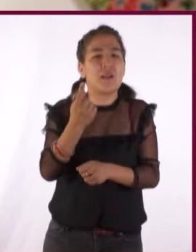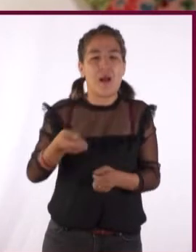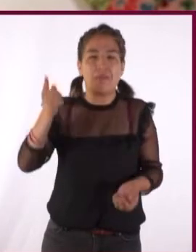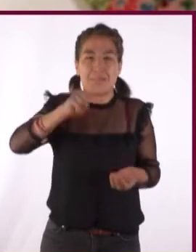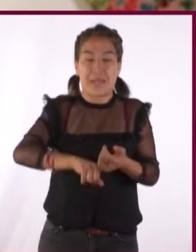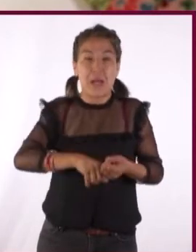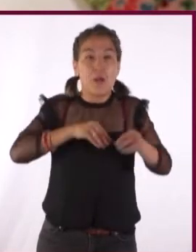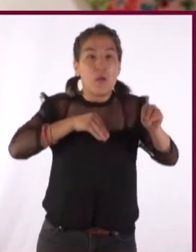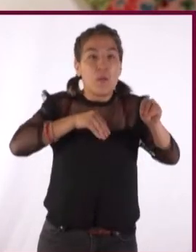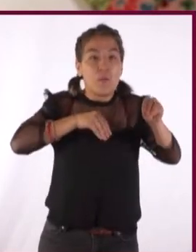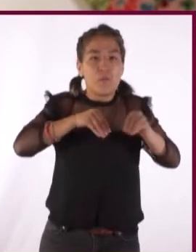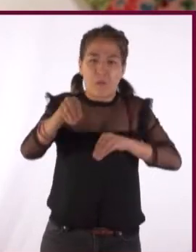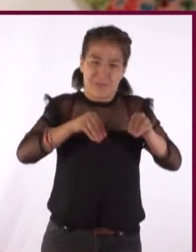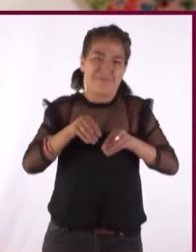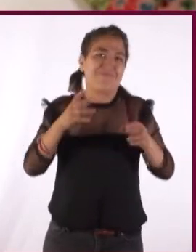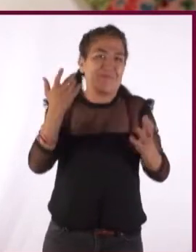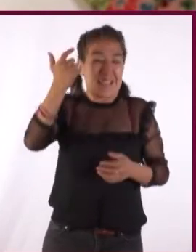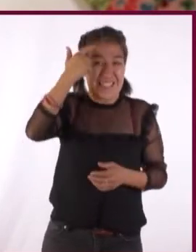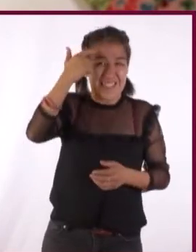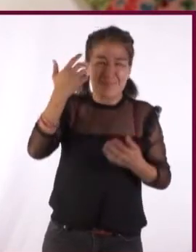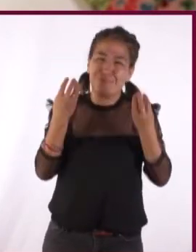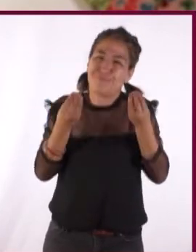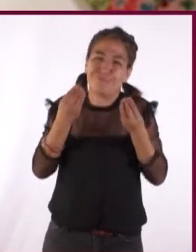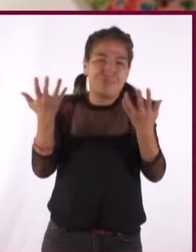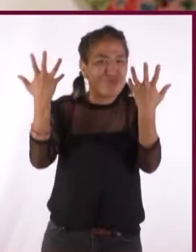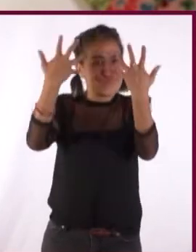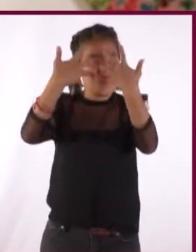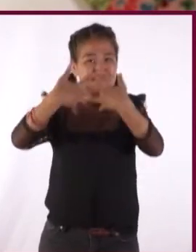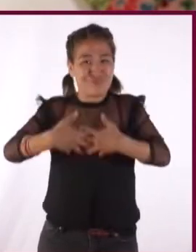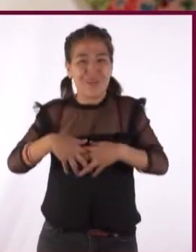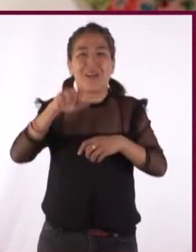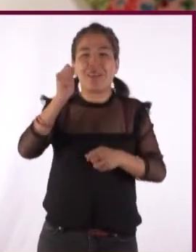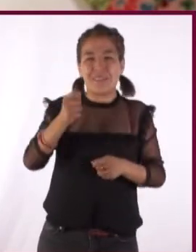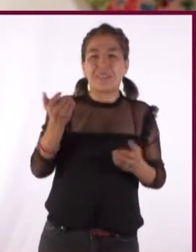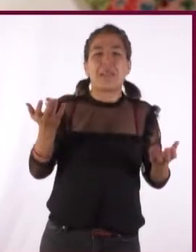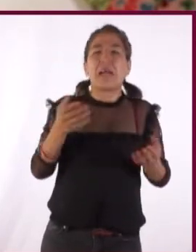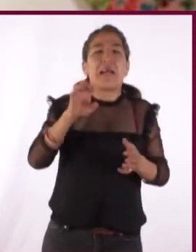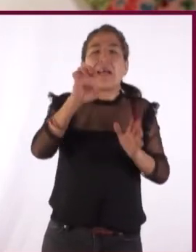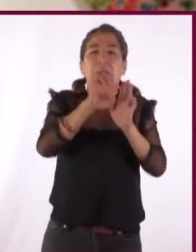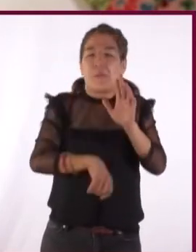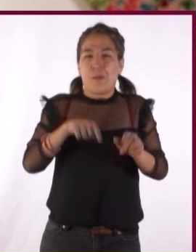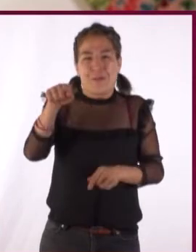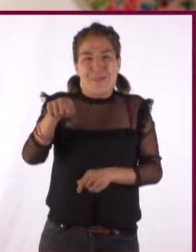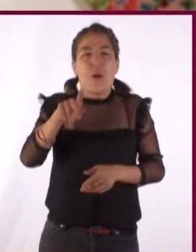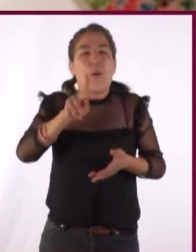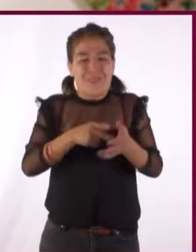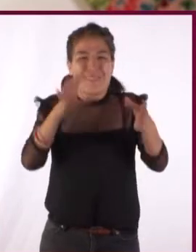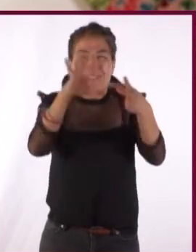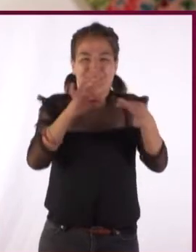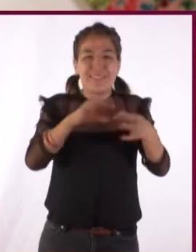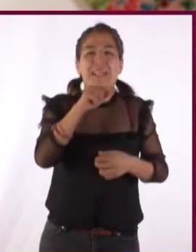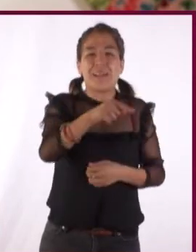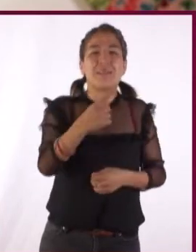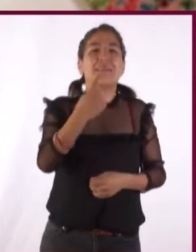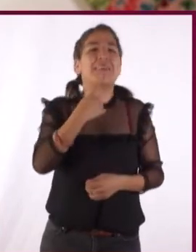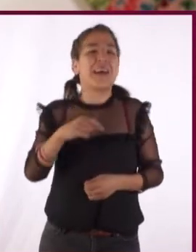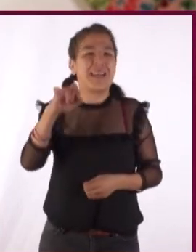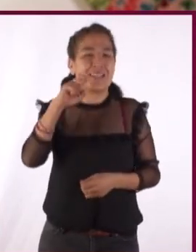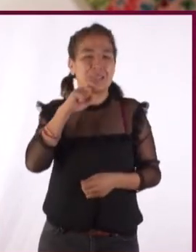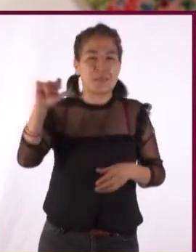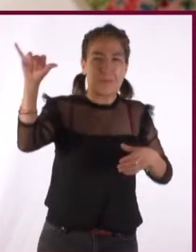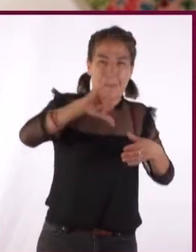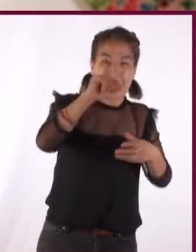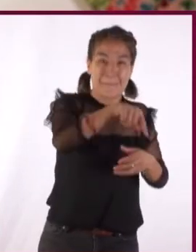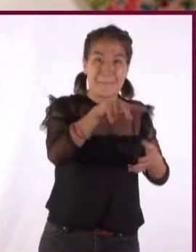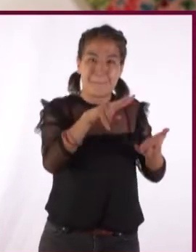como intervienen más de un sentido, ¿no? Regresemos al ejemplo de la catsup verde. Yo digo, no, esto no cuadra